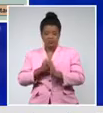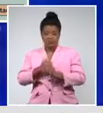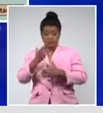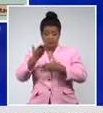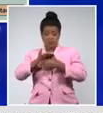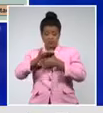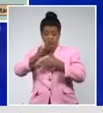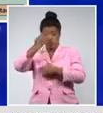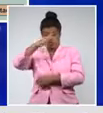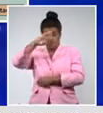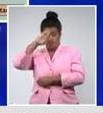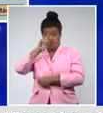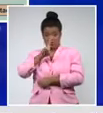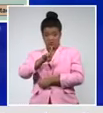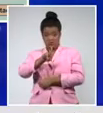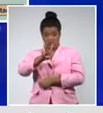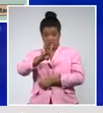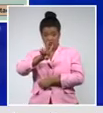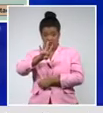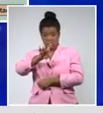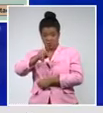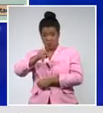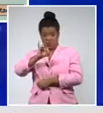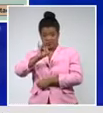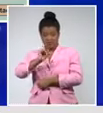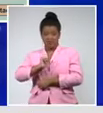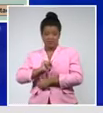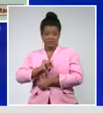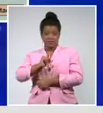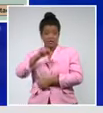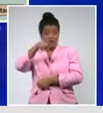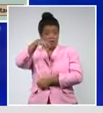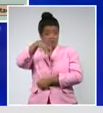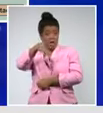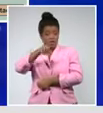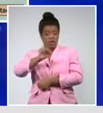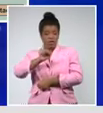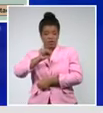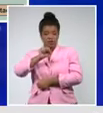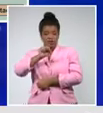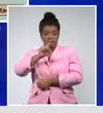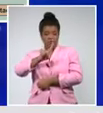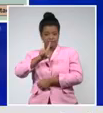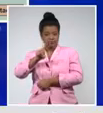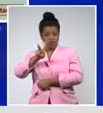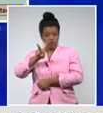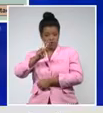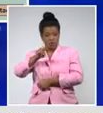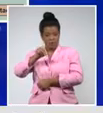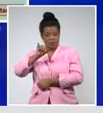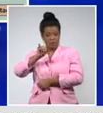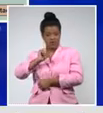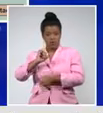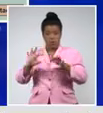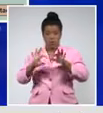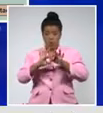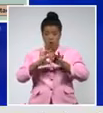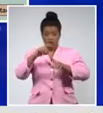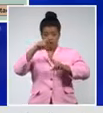con 124,7, Pinar del Río con 112,6, Guantánamo